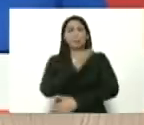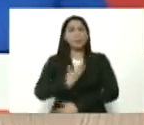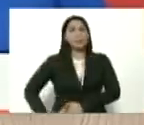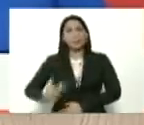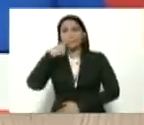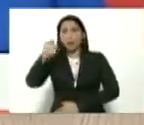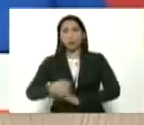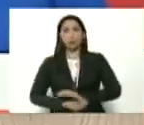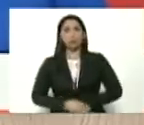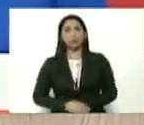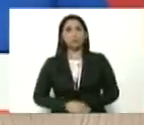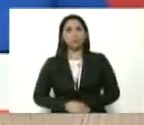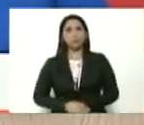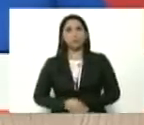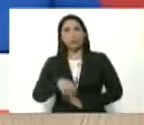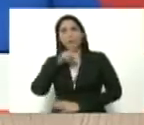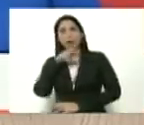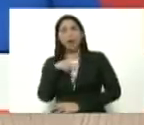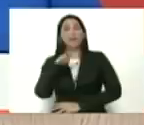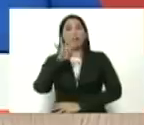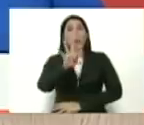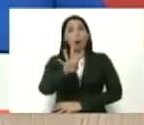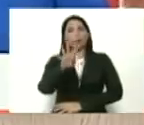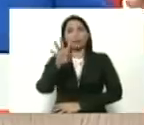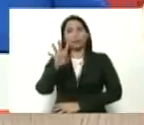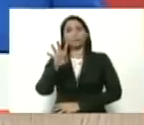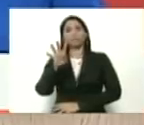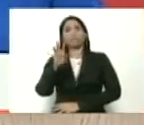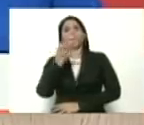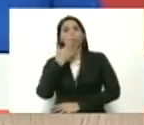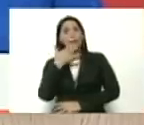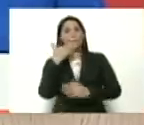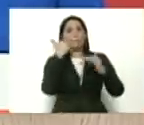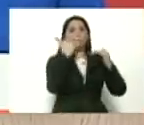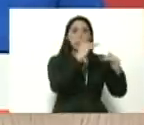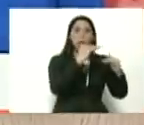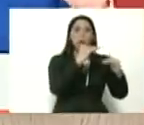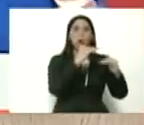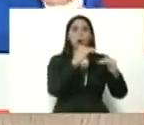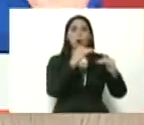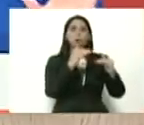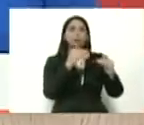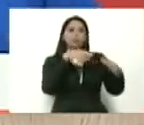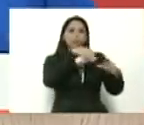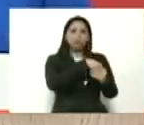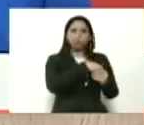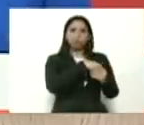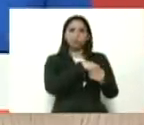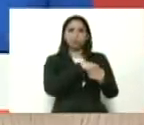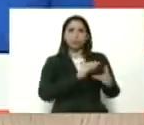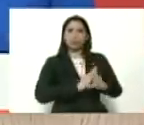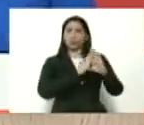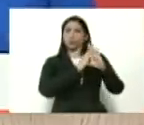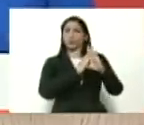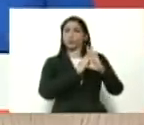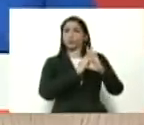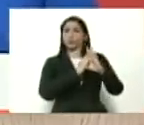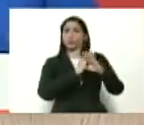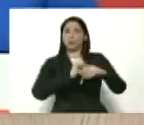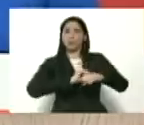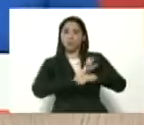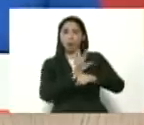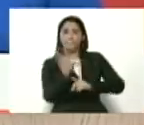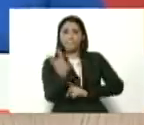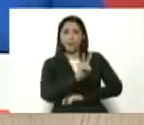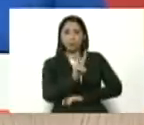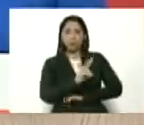Nicolás Maduro hablaba de cuatro fases. Una fase de contención, contener esta pandemia en